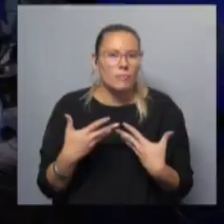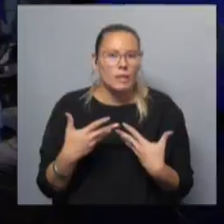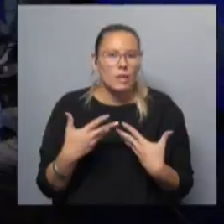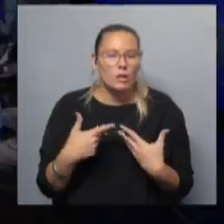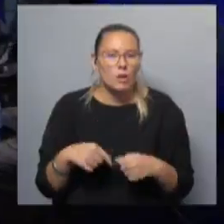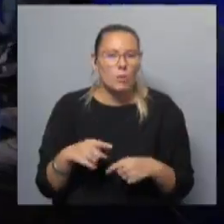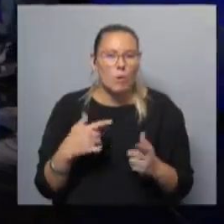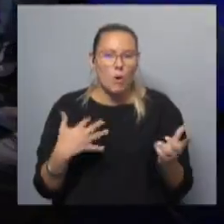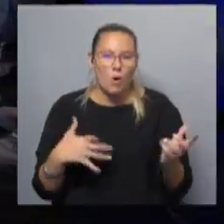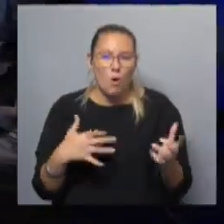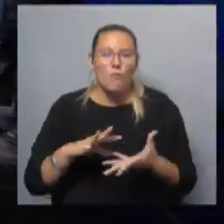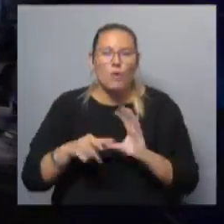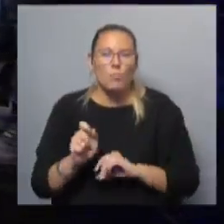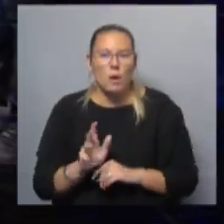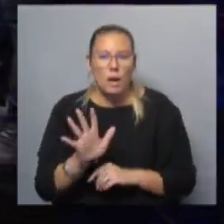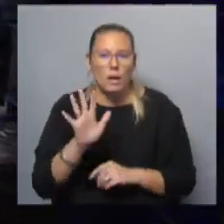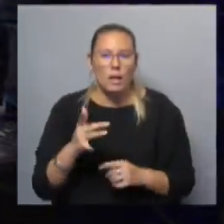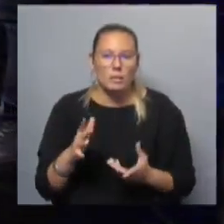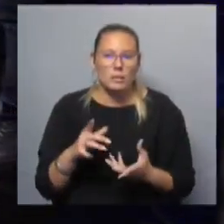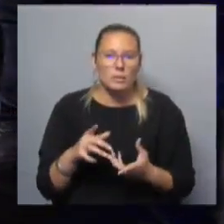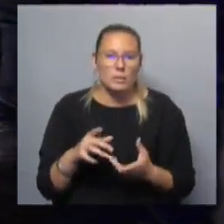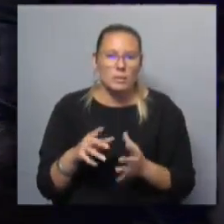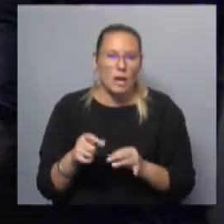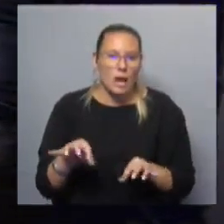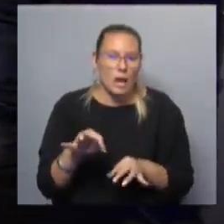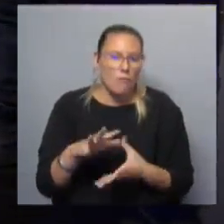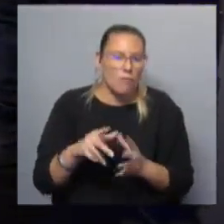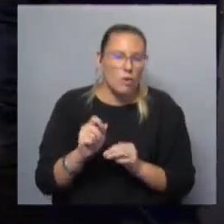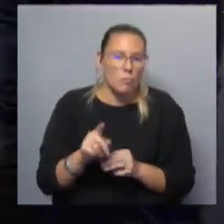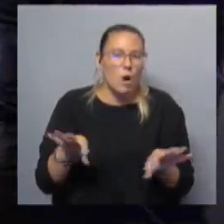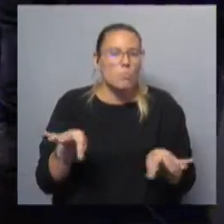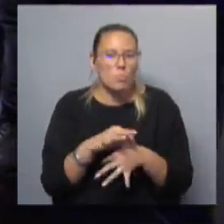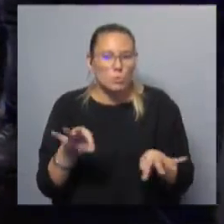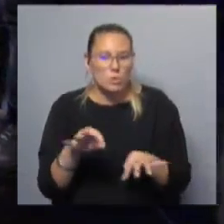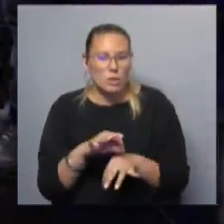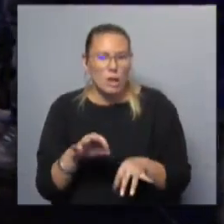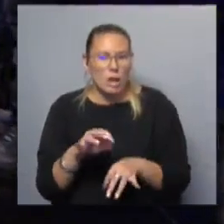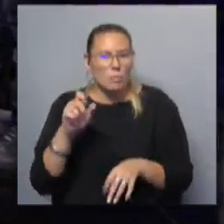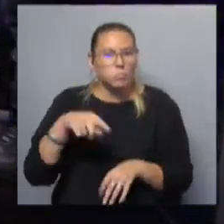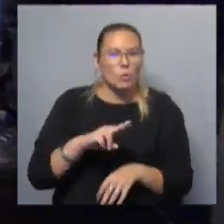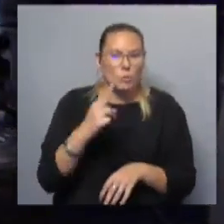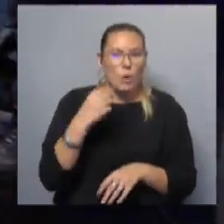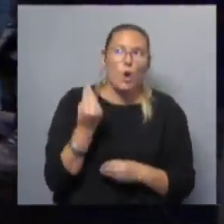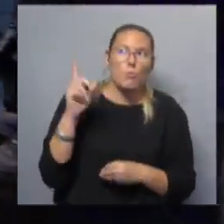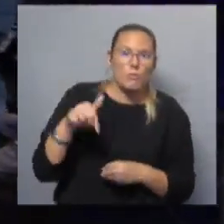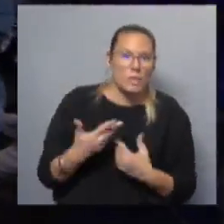raíz folclórica, ese, esa cosa despojada que tienen en la música? ¿De dónde